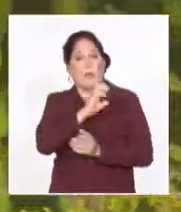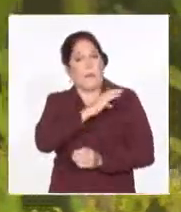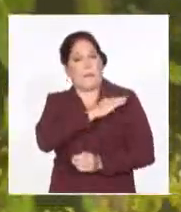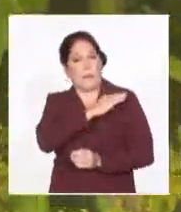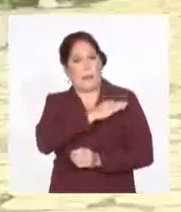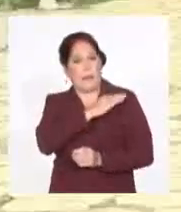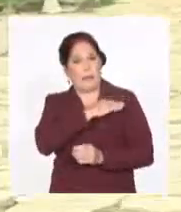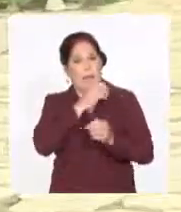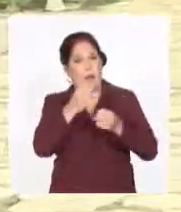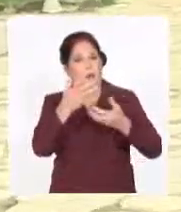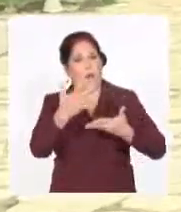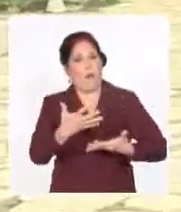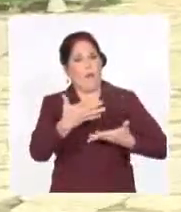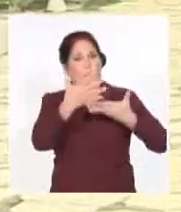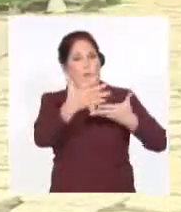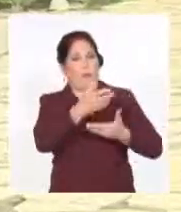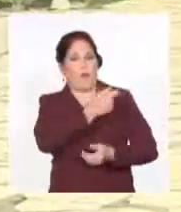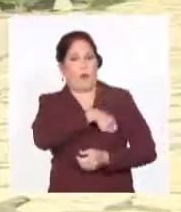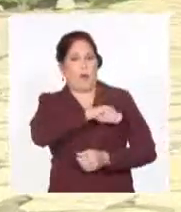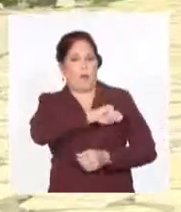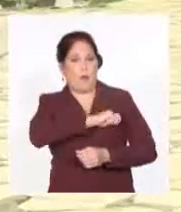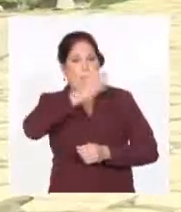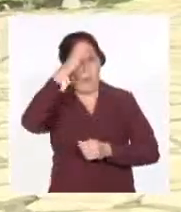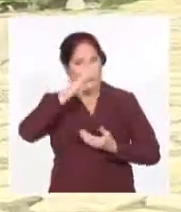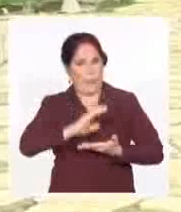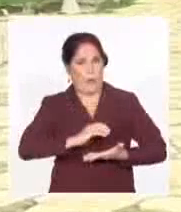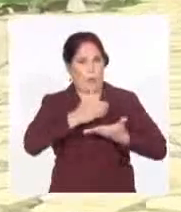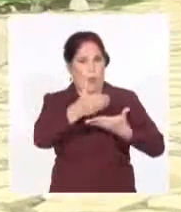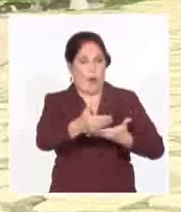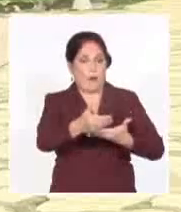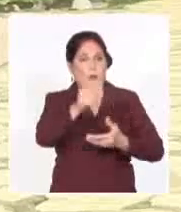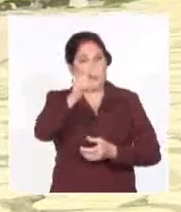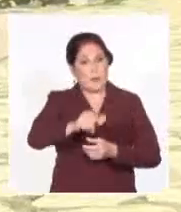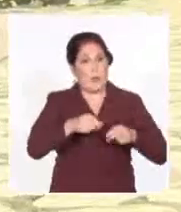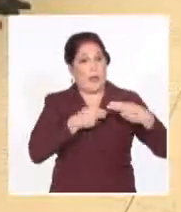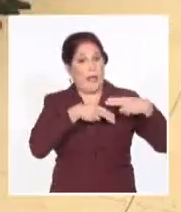escoltaron la ofrenda en nombre del pueblo de Cuba a los héroes y mártires de